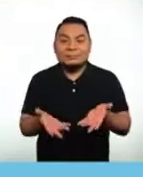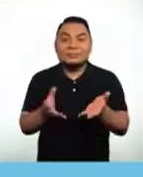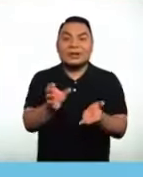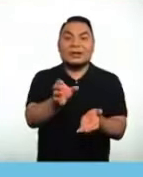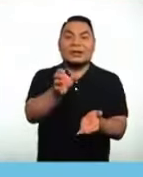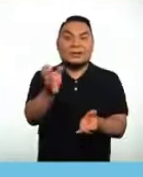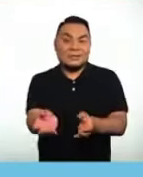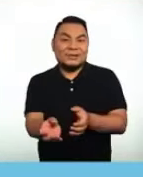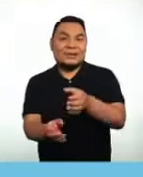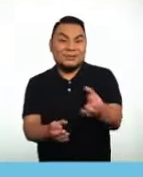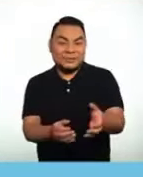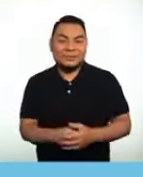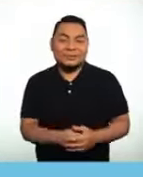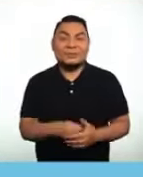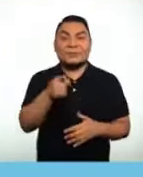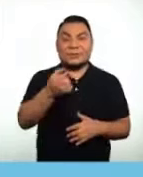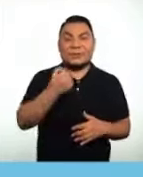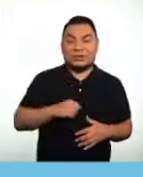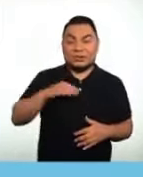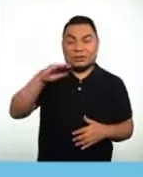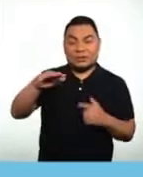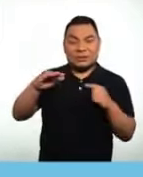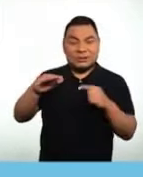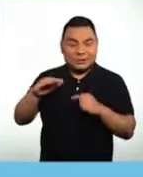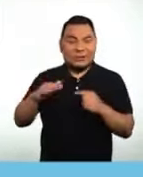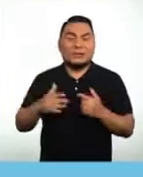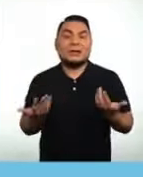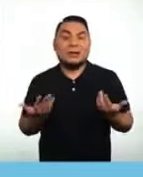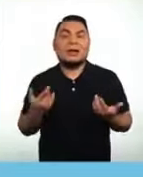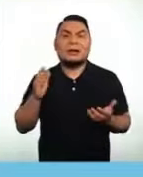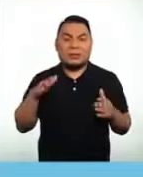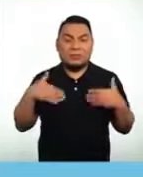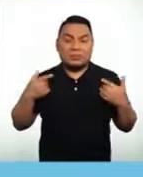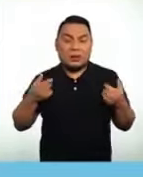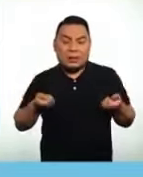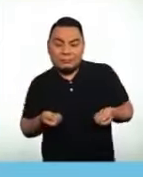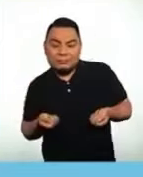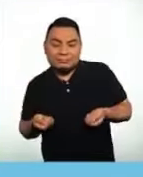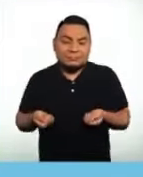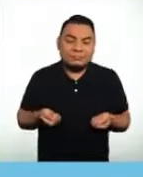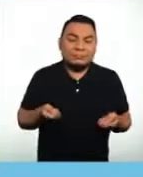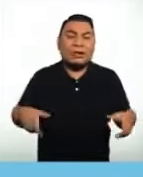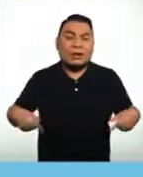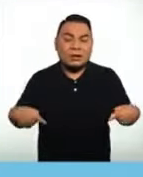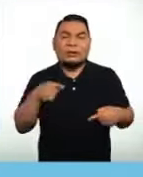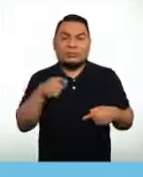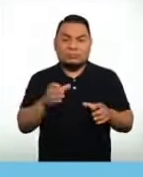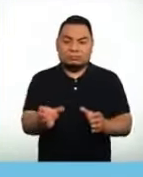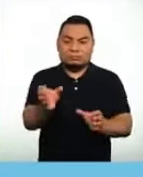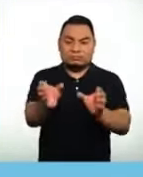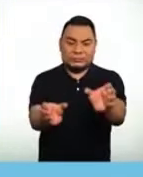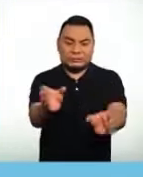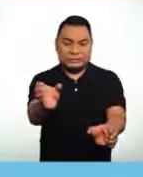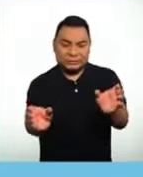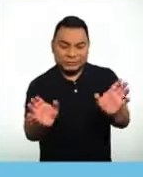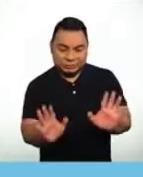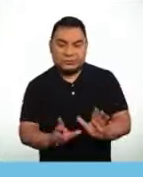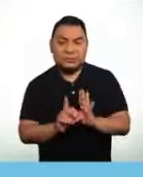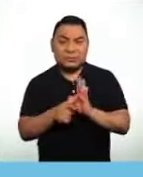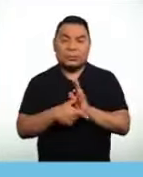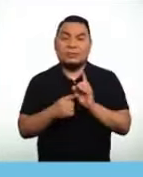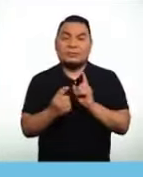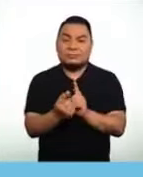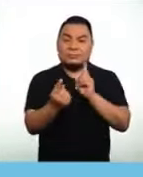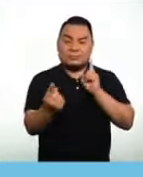hacer para tumbar las botellas. Si tu niño o niño se desplaza con un andador, coloquen las botellas sobre el